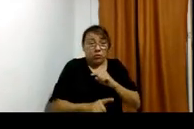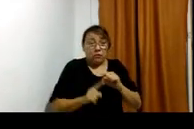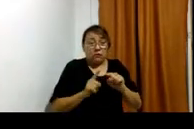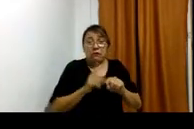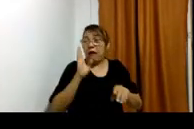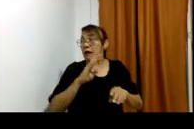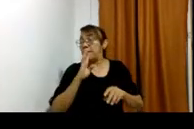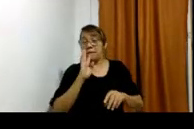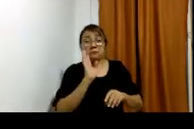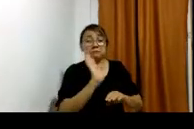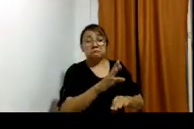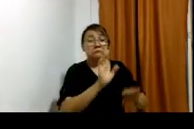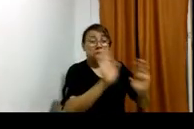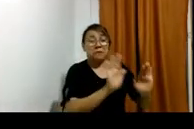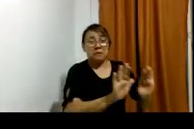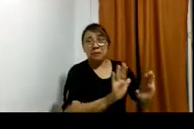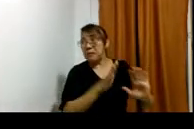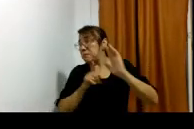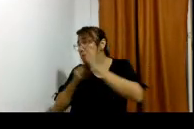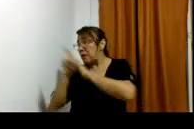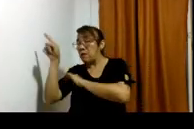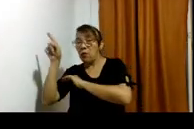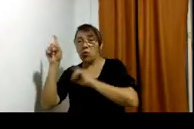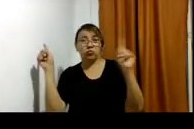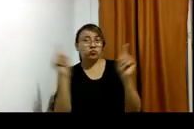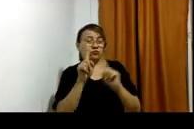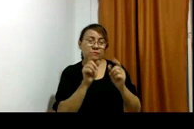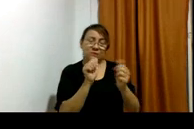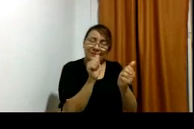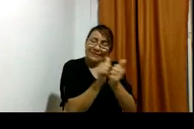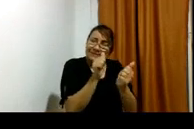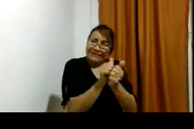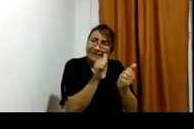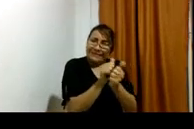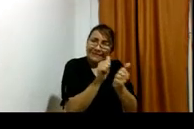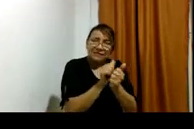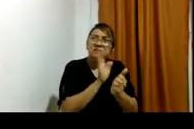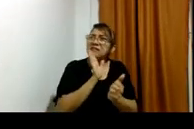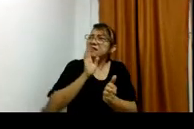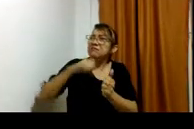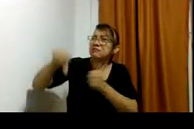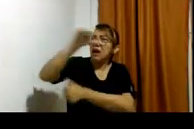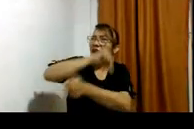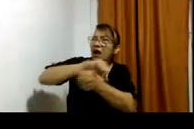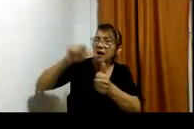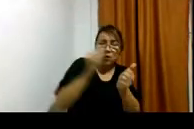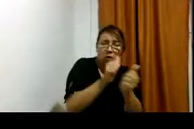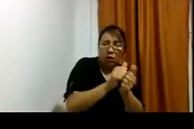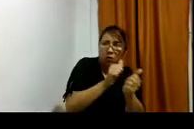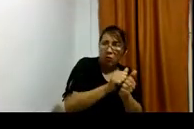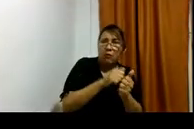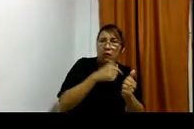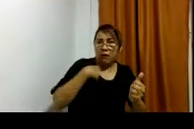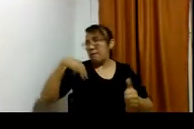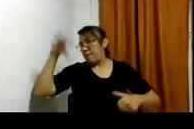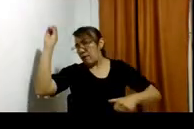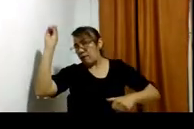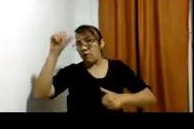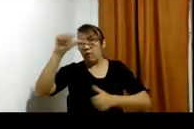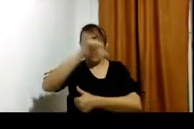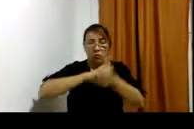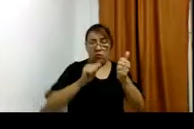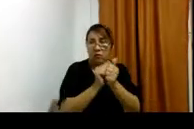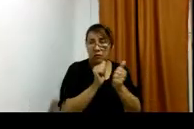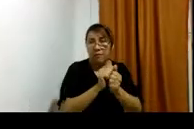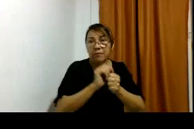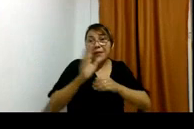me relevo con otra persona, pero el paciente no debe quedar nunca solo. Permitir que rodeen al paciente, también eso es algo terrible